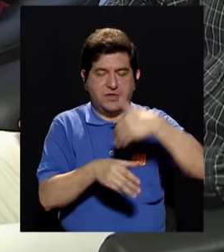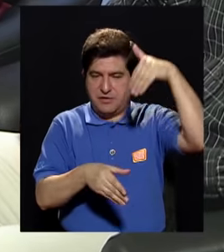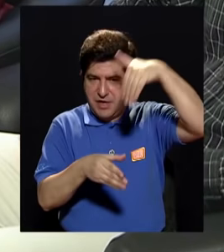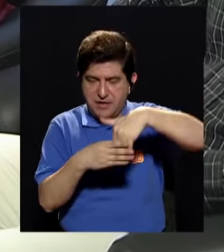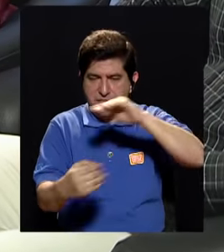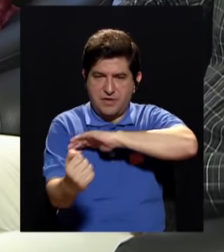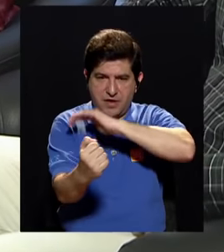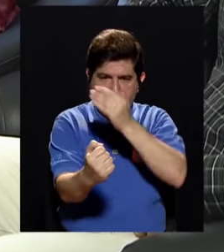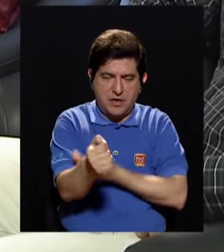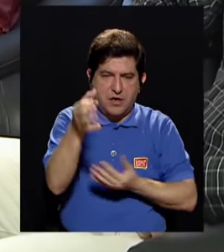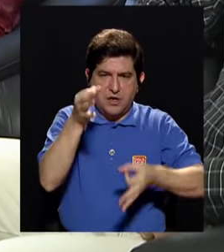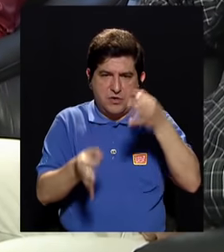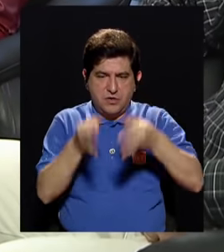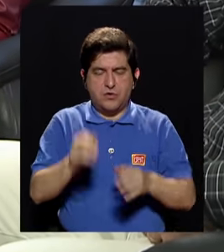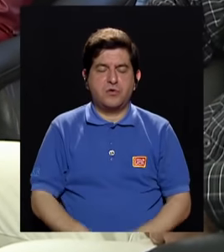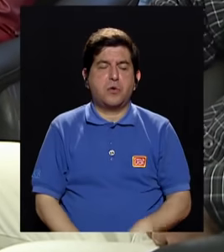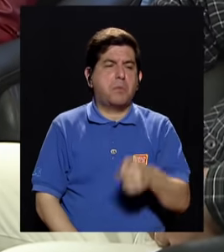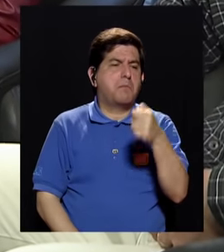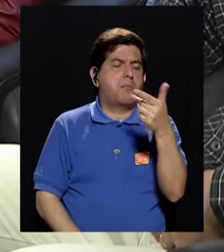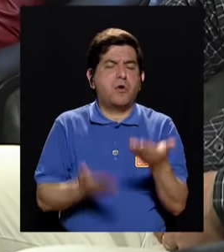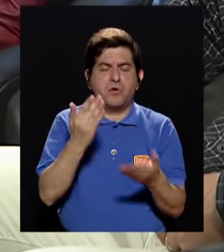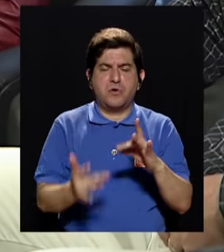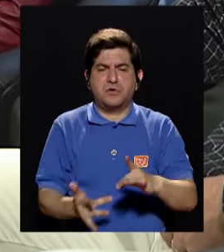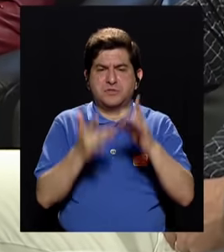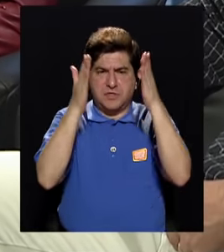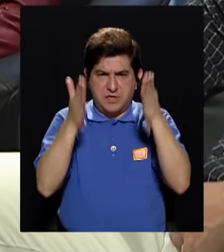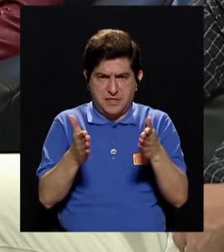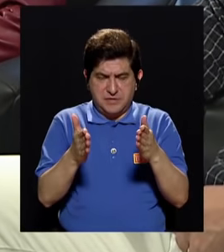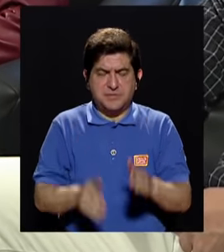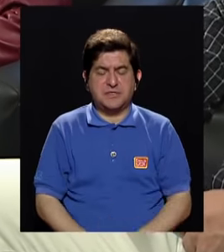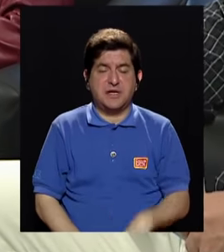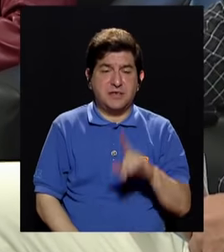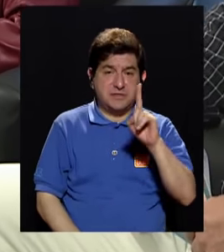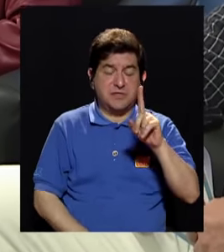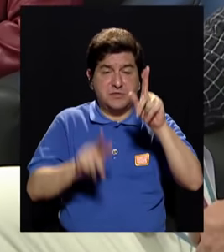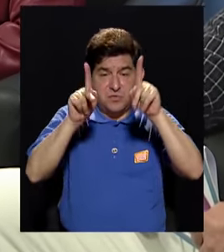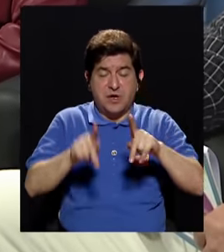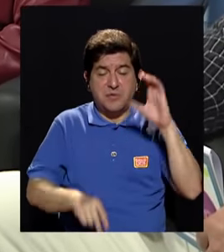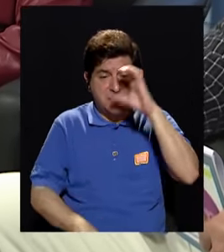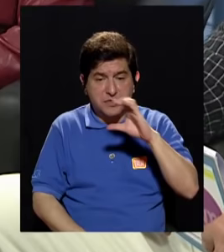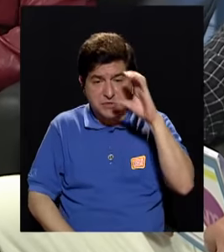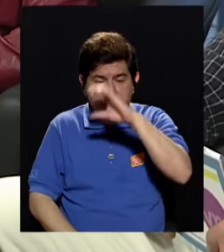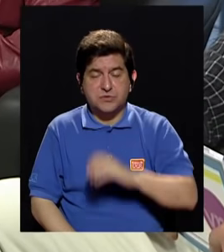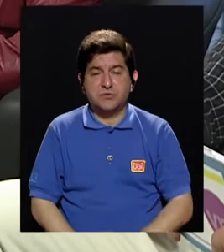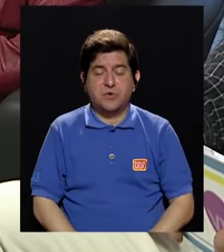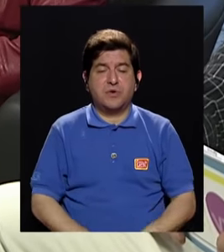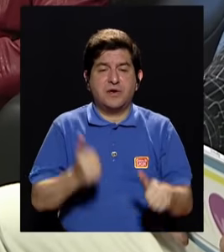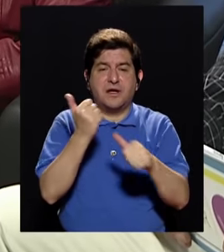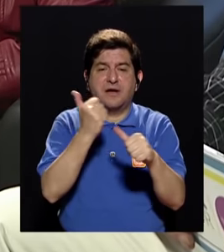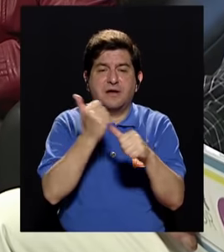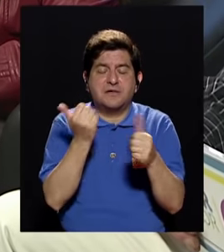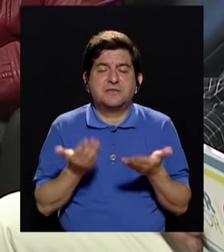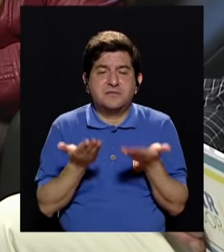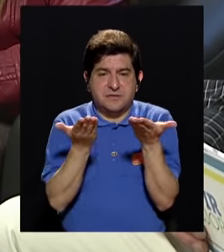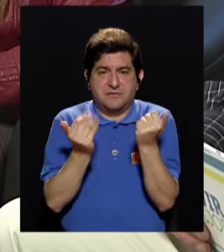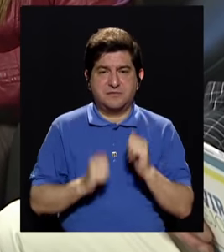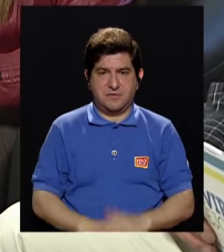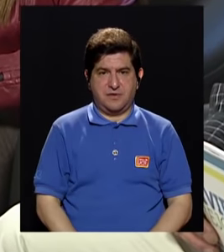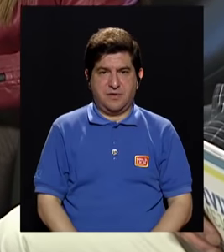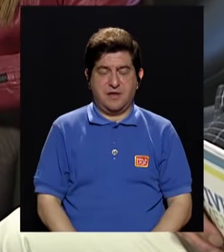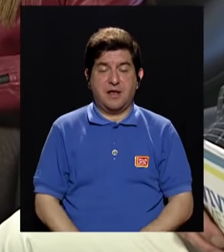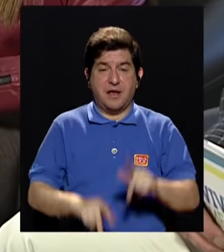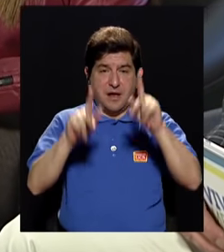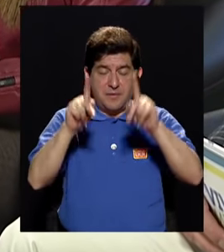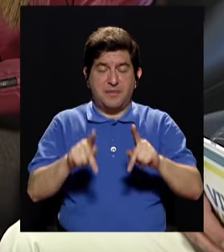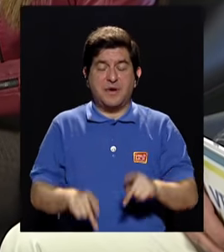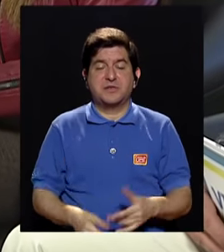poderjudicial son muy pocos pueden trabajar como peritos de parte y podría ser que un paciente lo busque para que lo asesor en algo básicamente